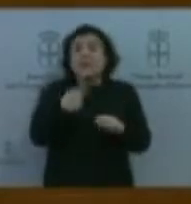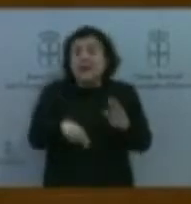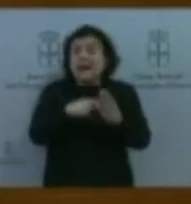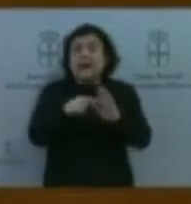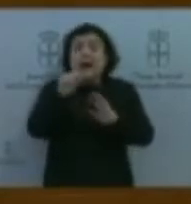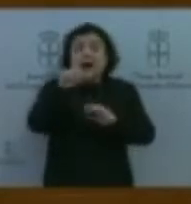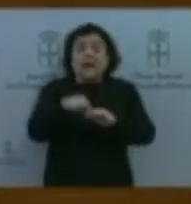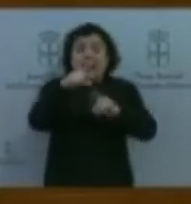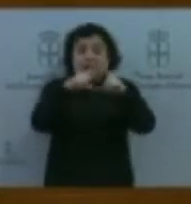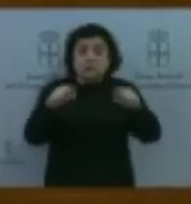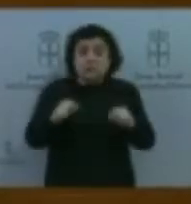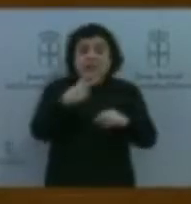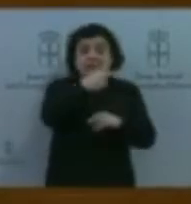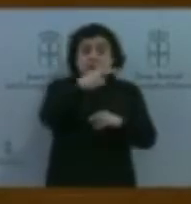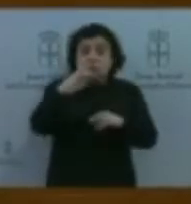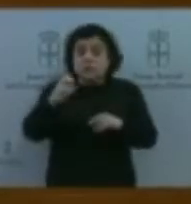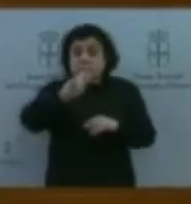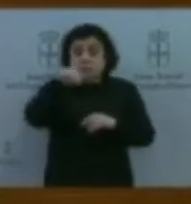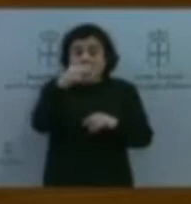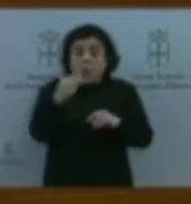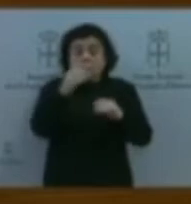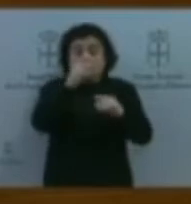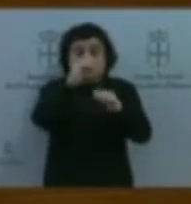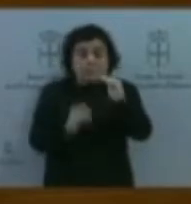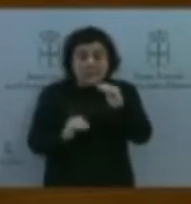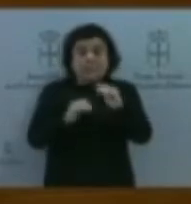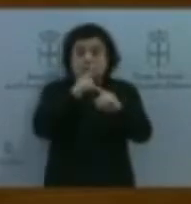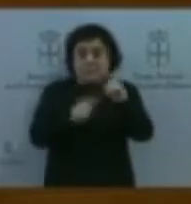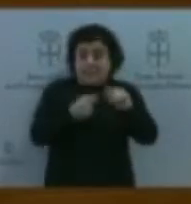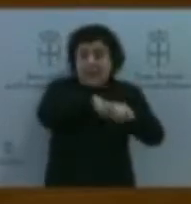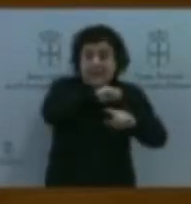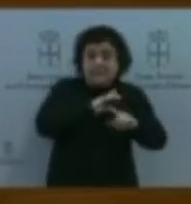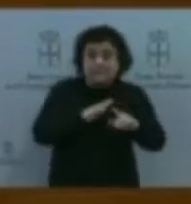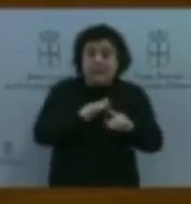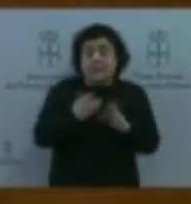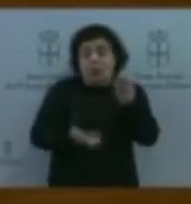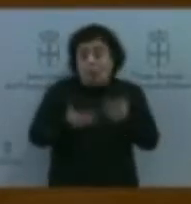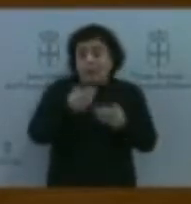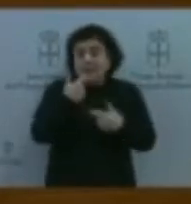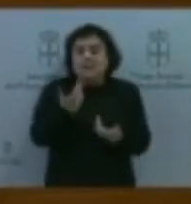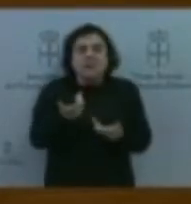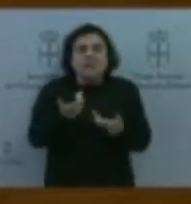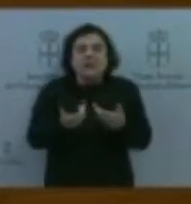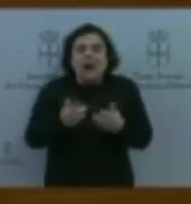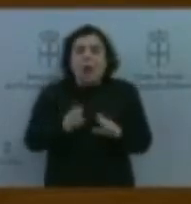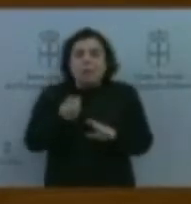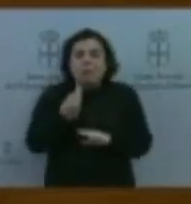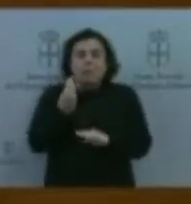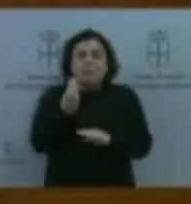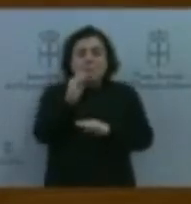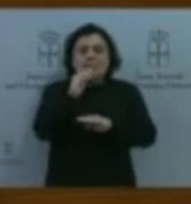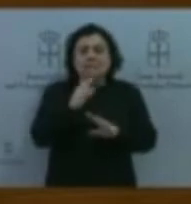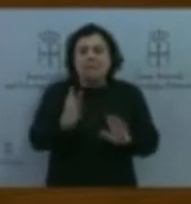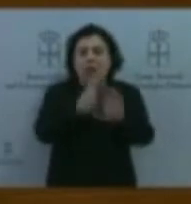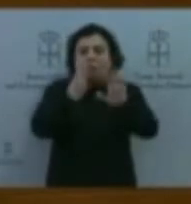media estatal, que la tasa de personas desatendidas aumentaba en 8 puntos, era lo que decían en este informe. Había críticas sobre la